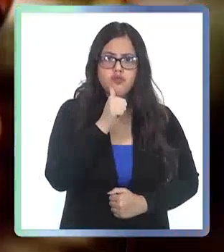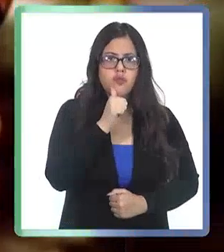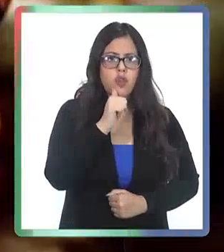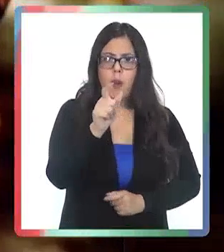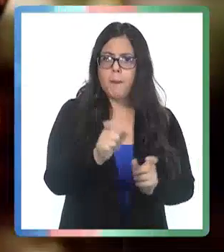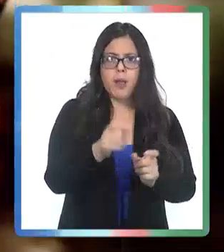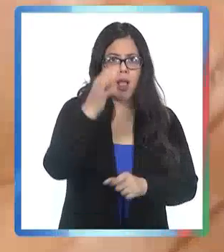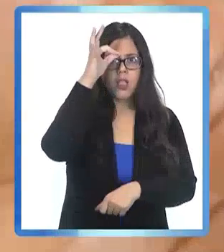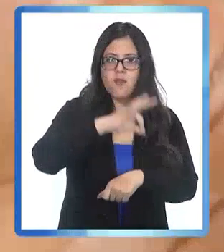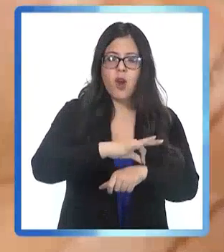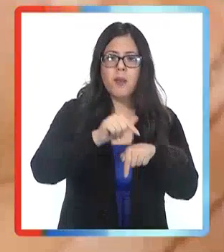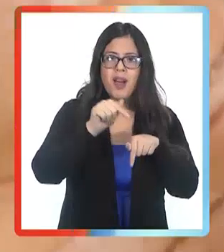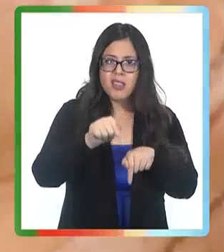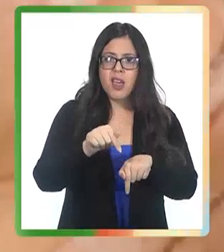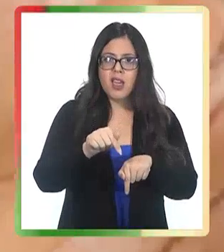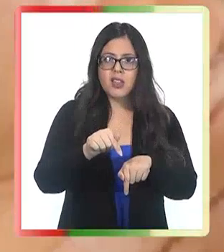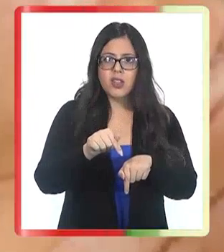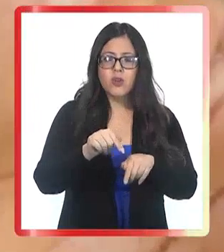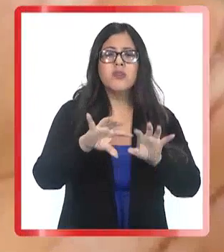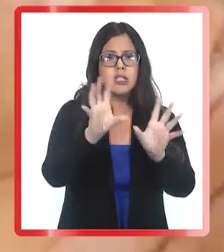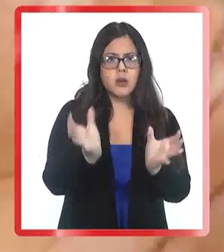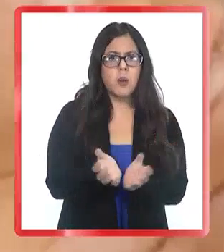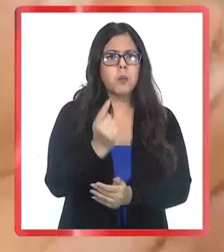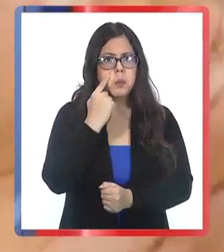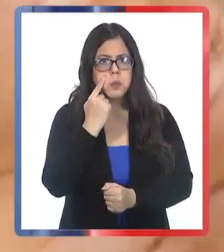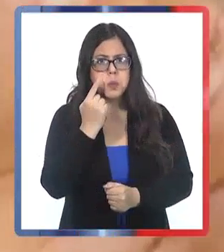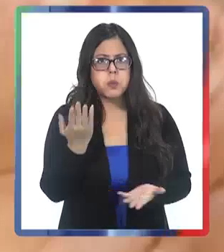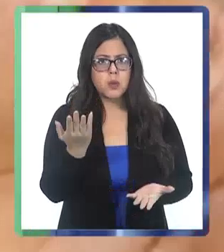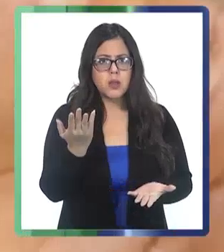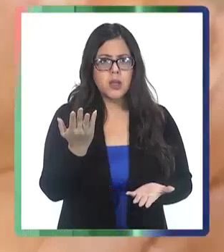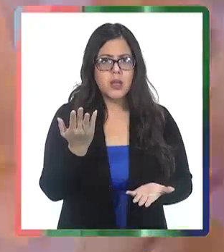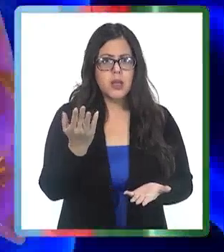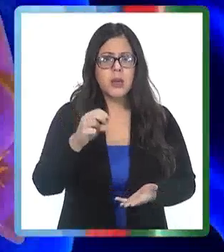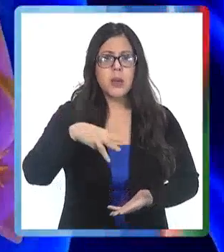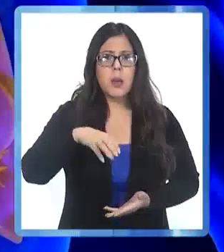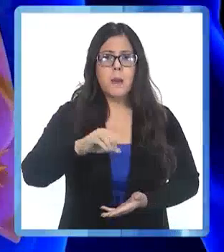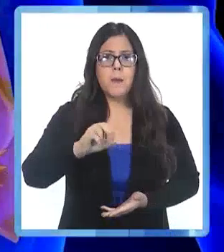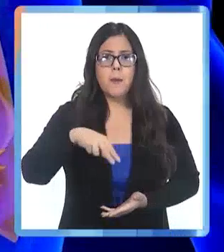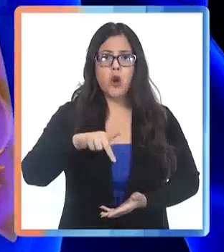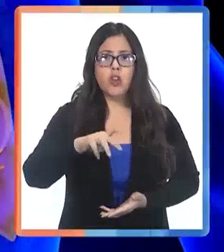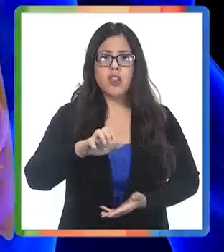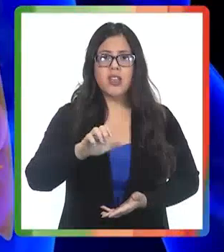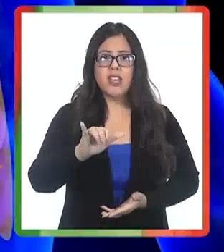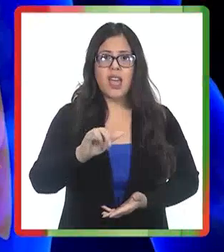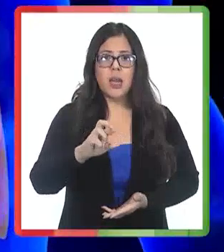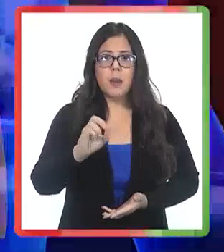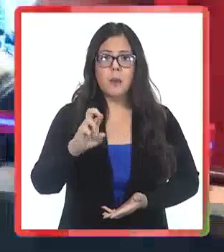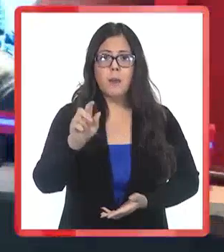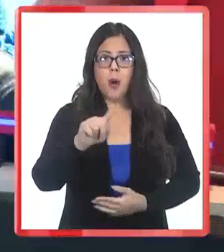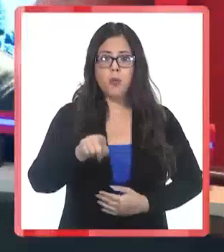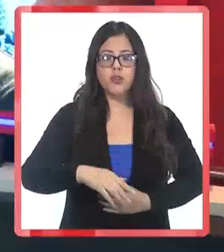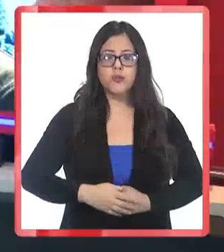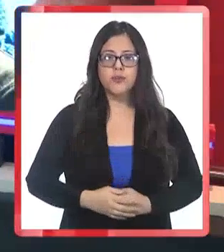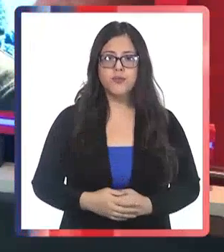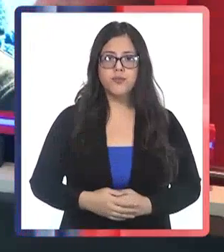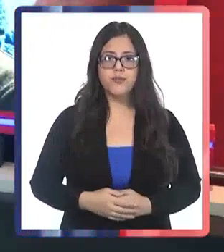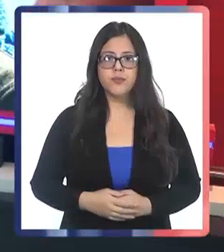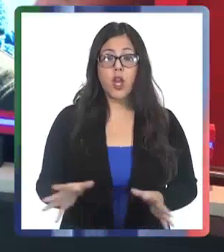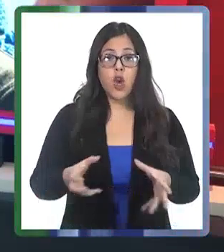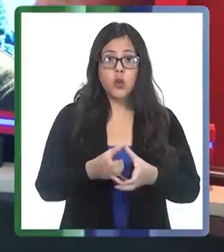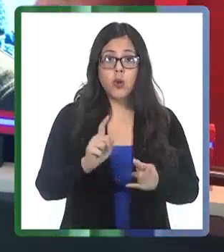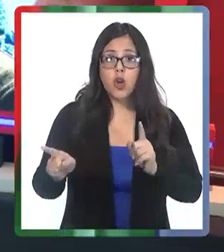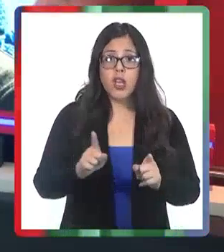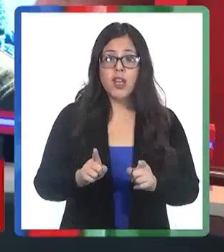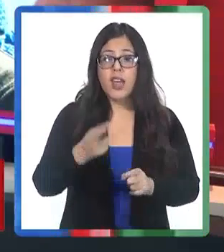hay ni un solo enfermo de este virus conocido mundialmente como monkeypox. La coordinadora